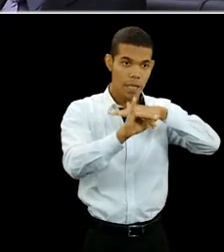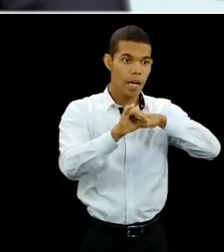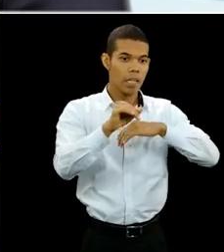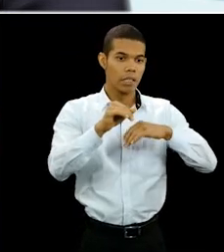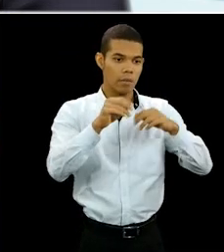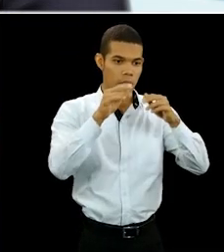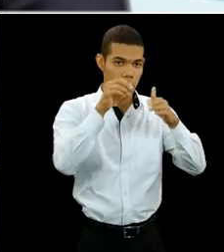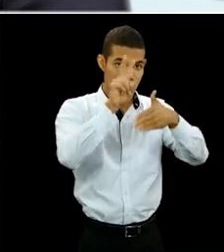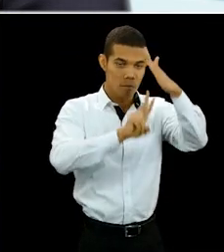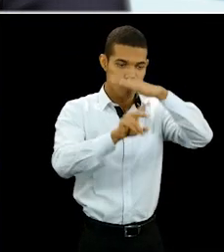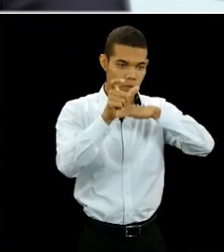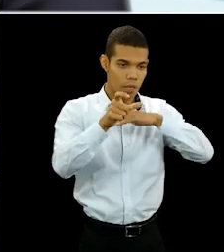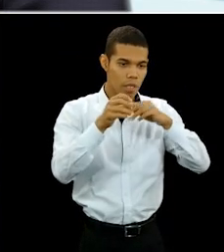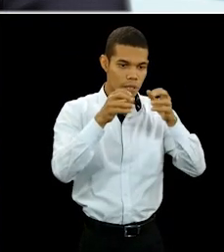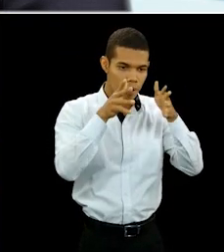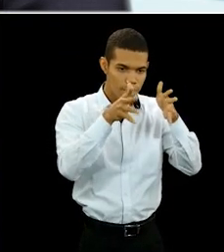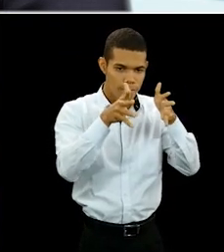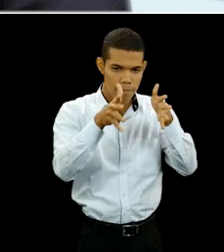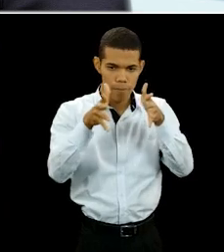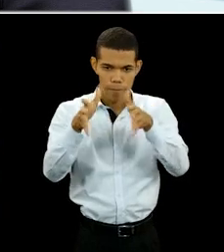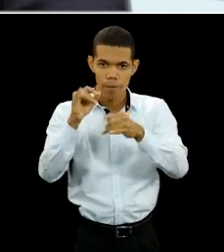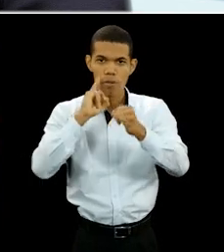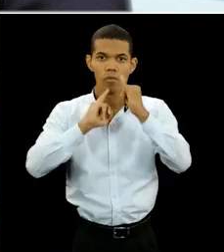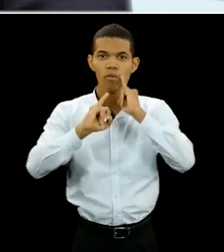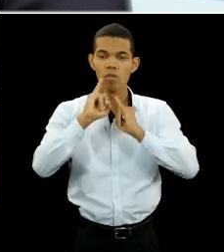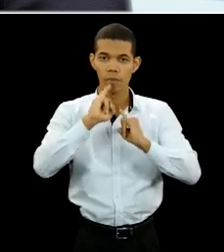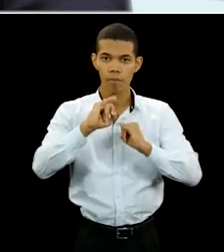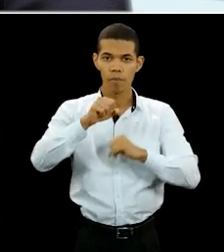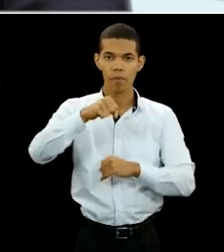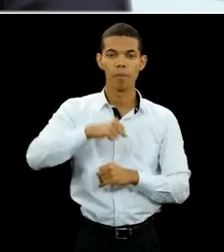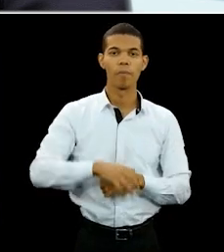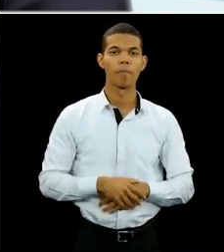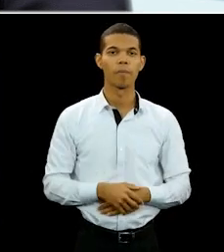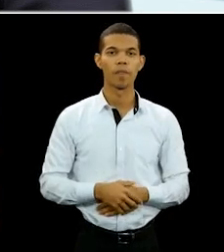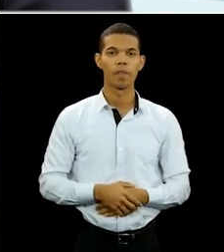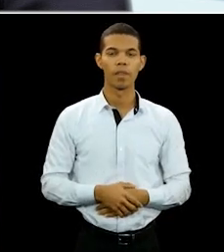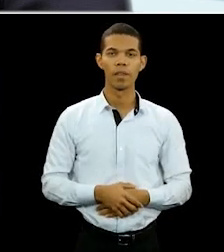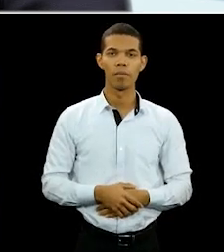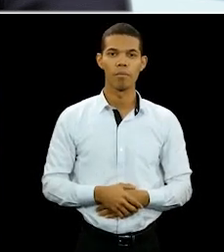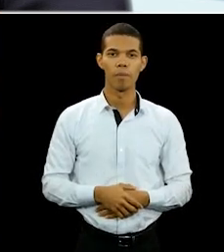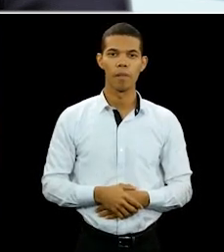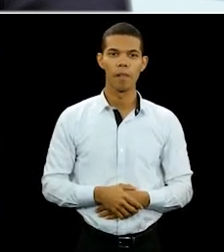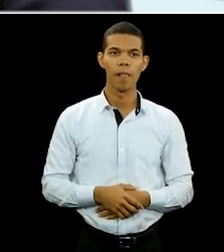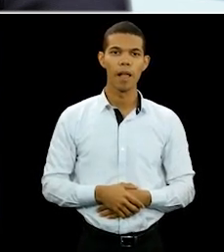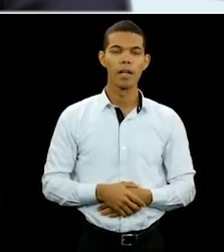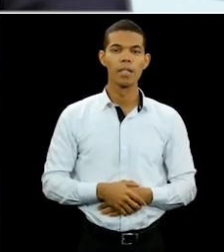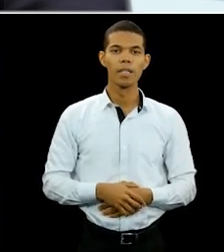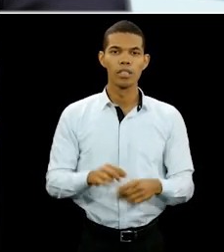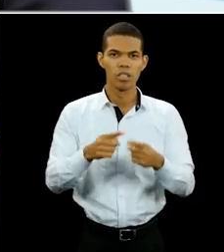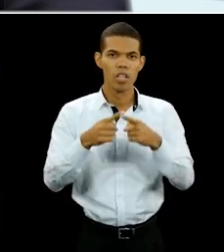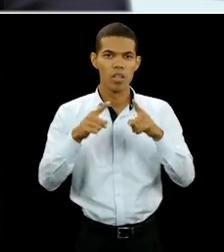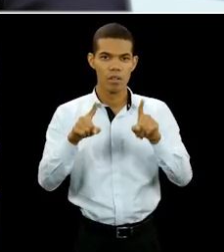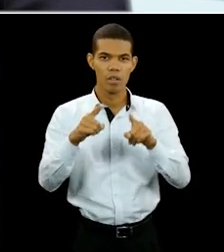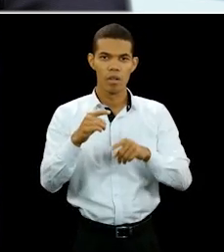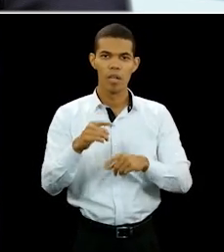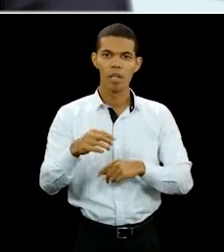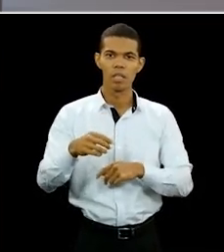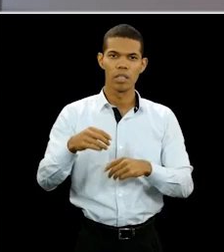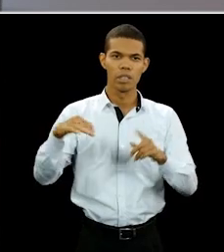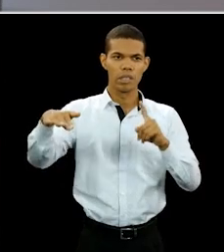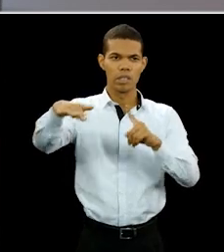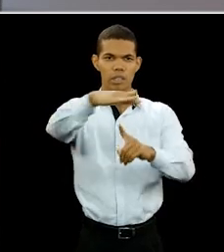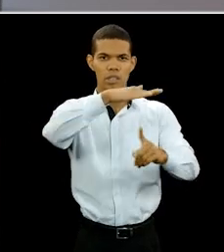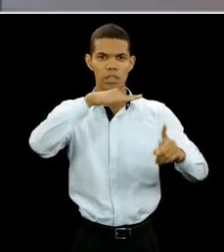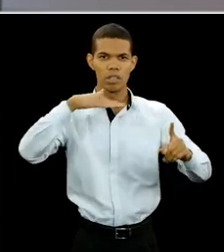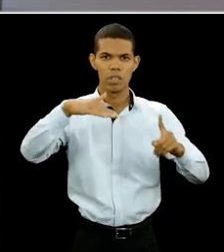las esferas de la diplomacia O sea la cámara como que enfoca diferentes escenarios pero estamos en un mismo contexto y Dios